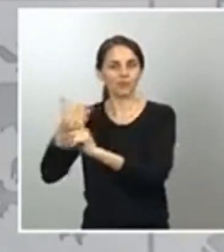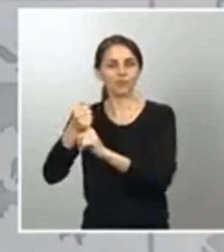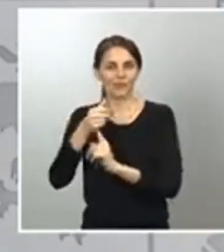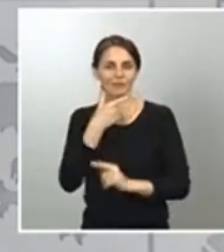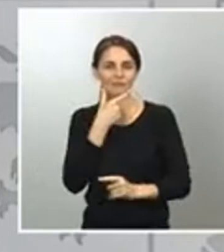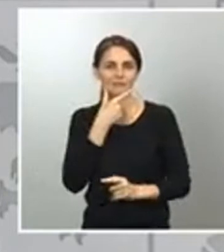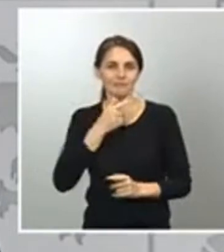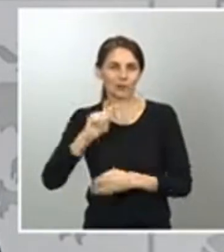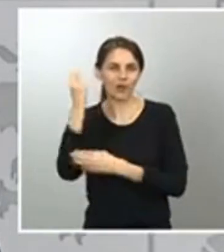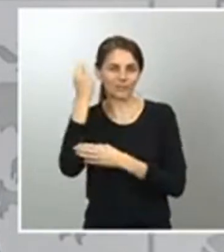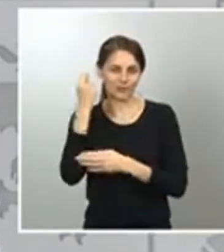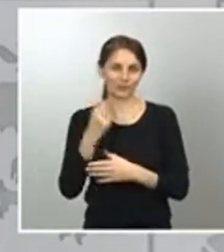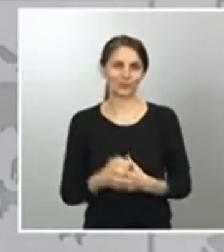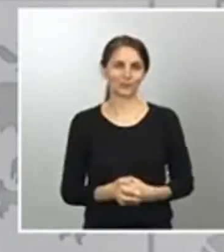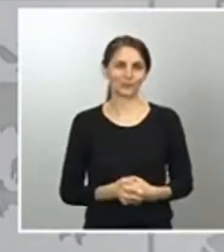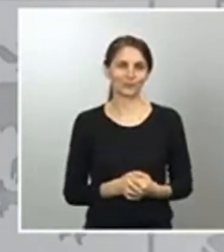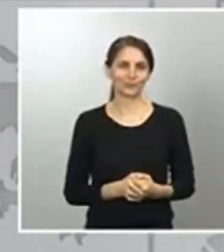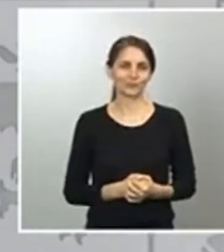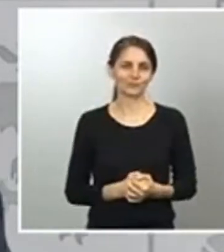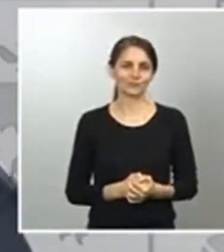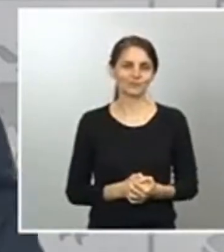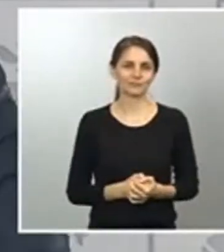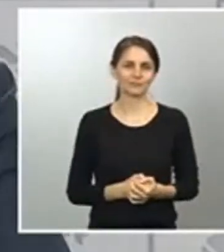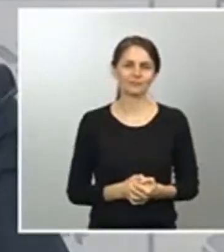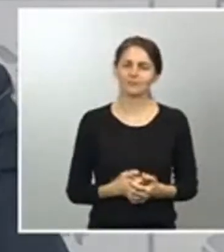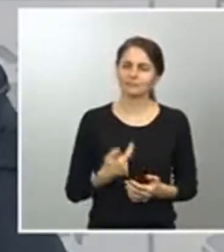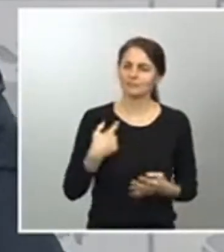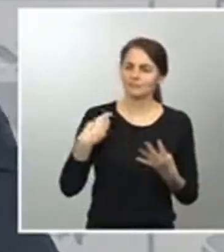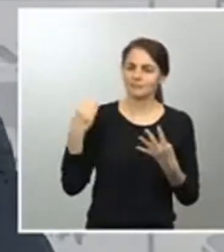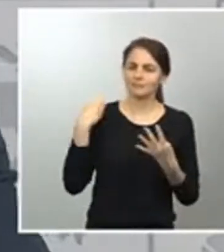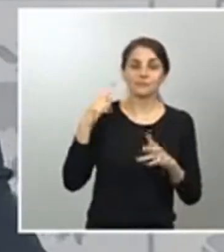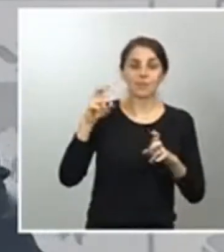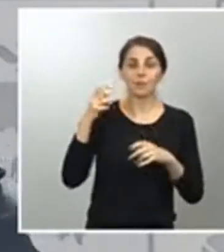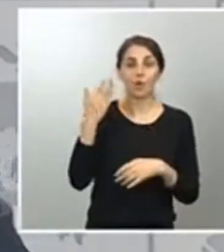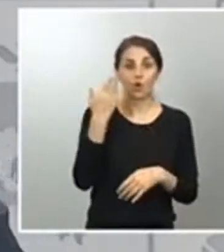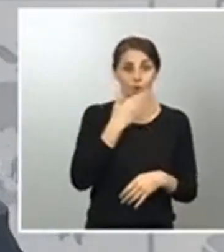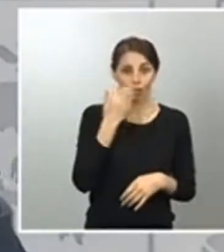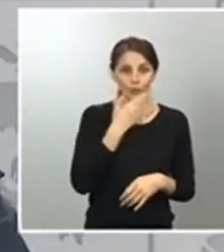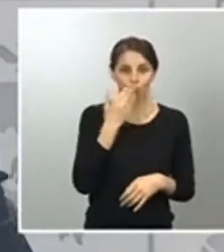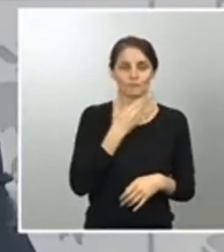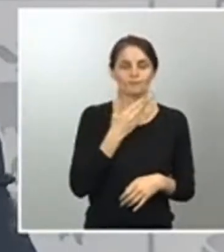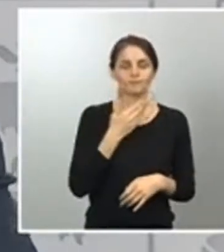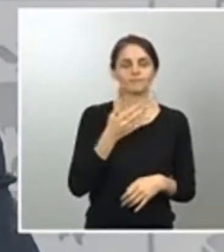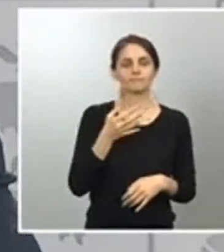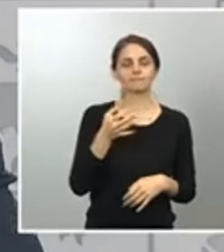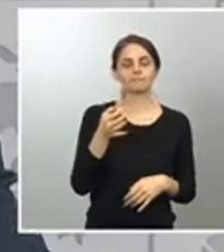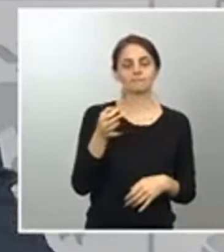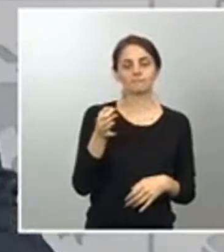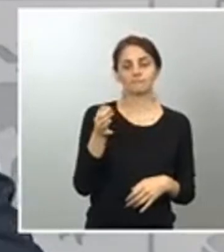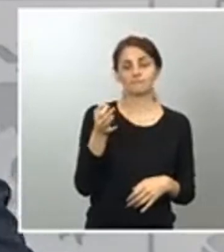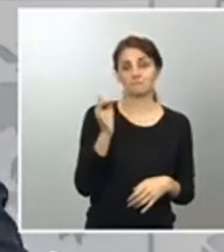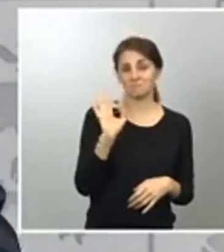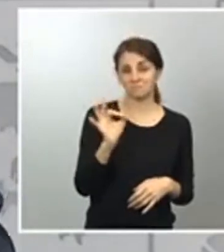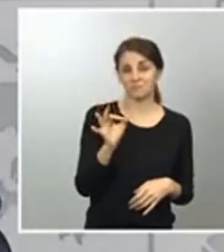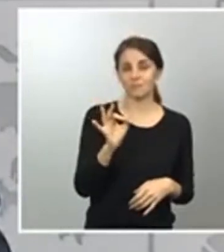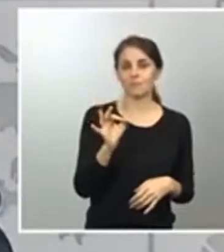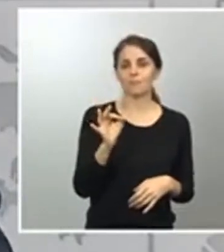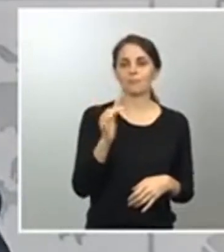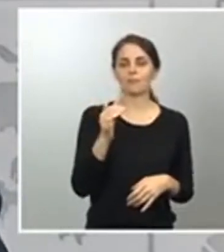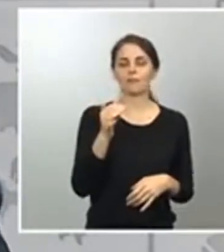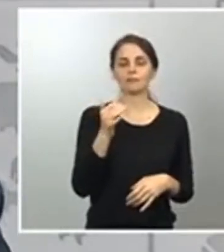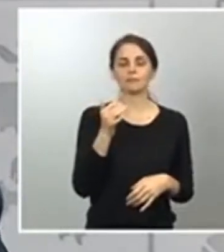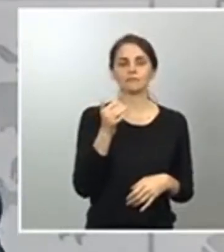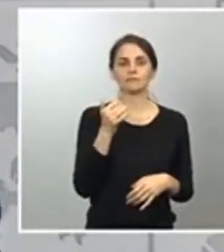En relación con los colegios, decirle que efectivamente, con criterio general, lo que